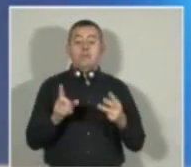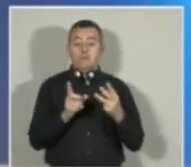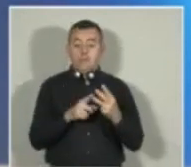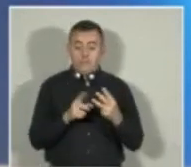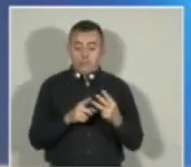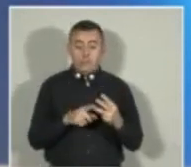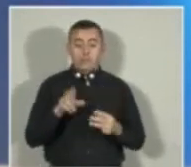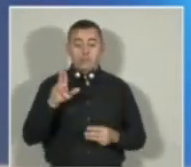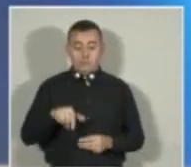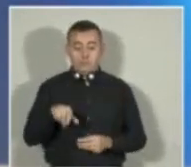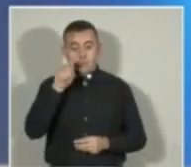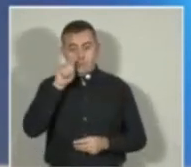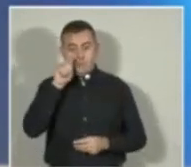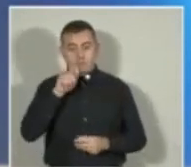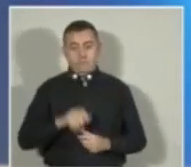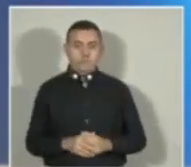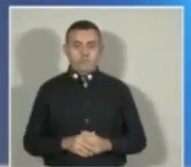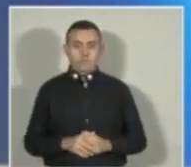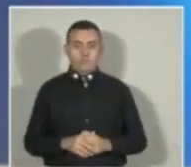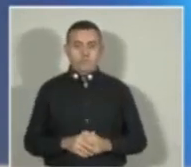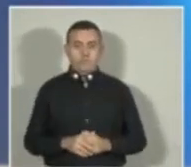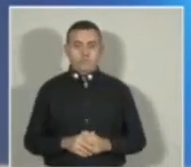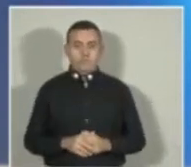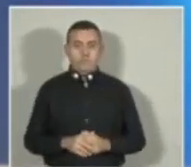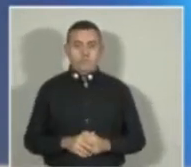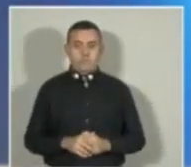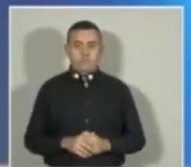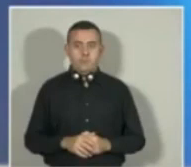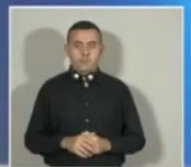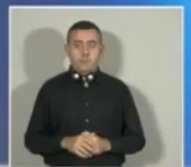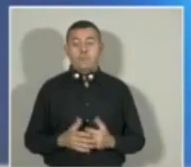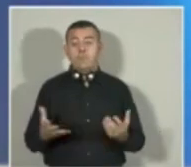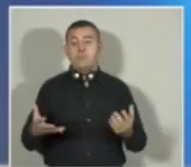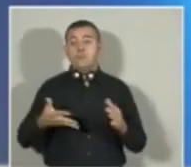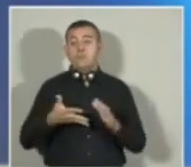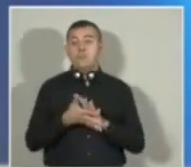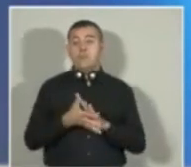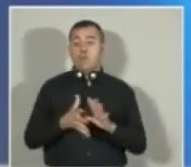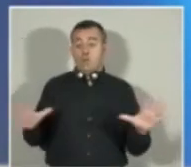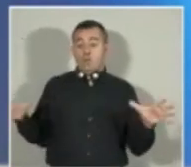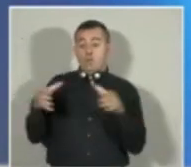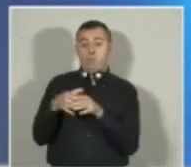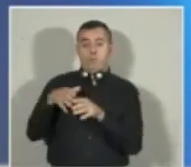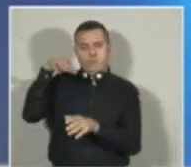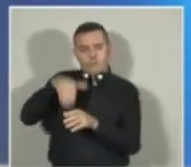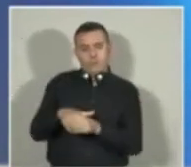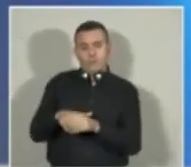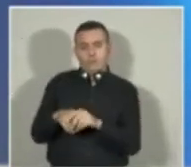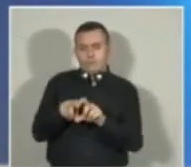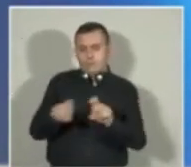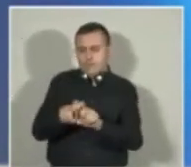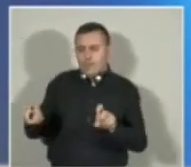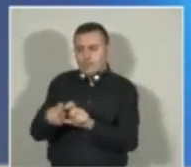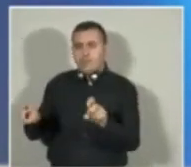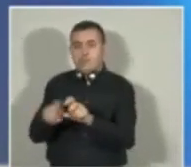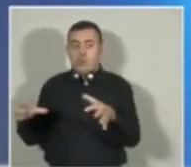del grupo, incluyendo naturalmente CaixaBank S.A., tiene relación con empresas de armamento controvertido o que